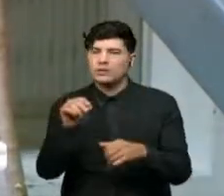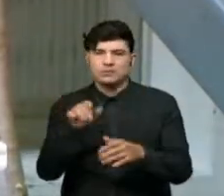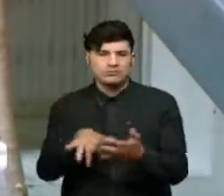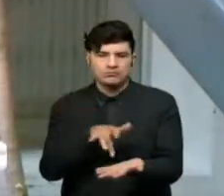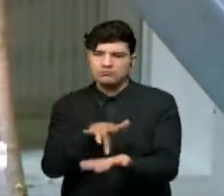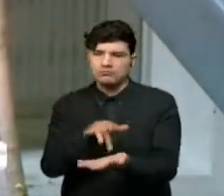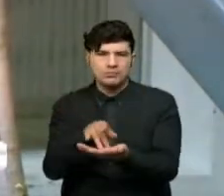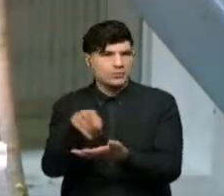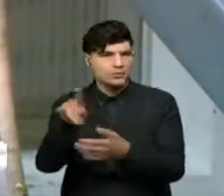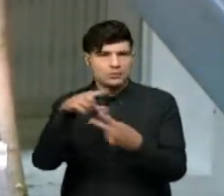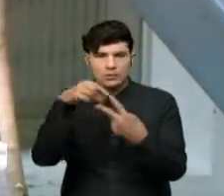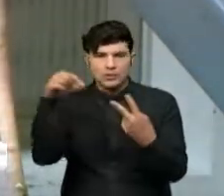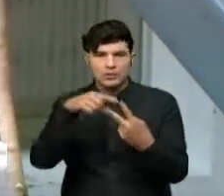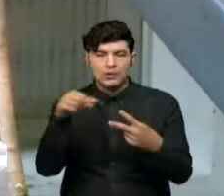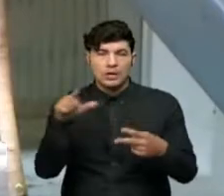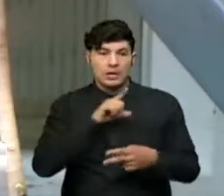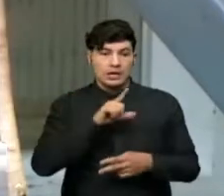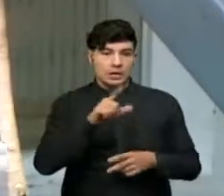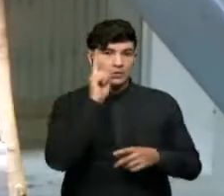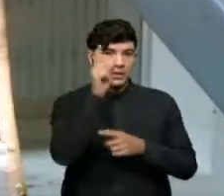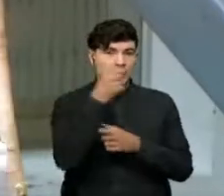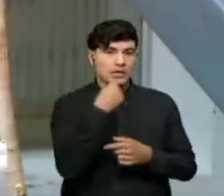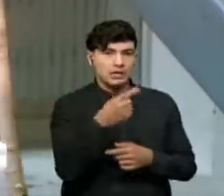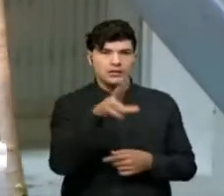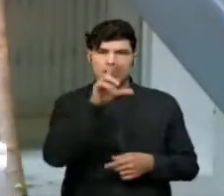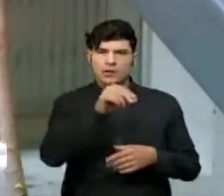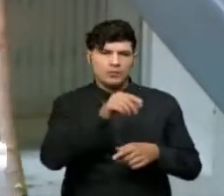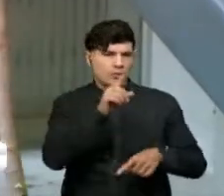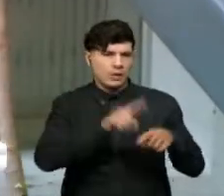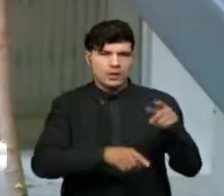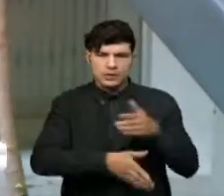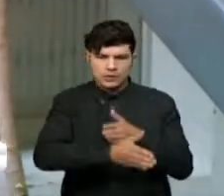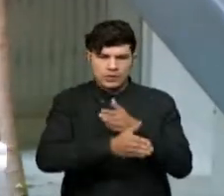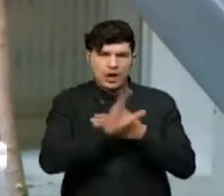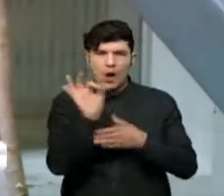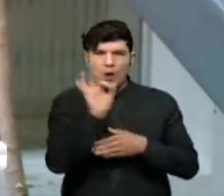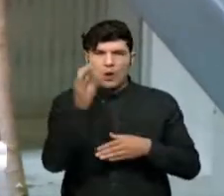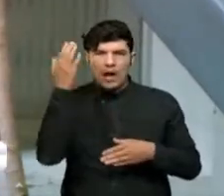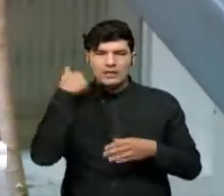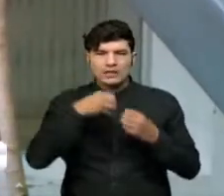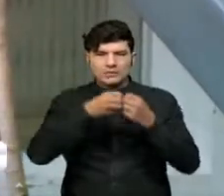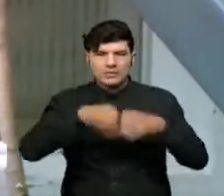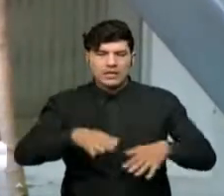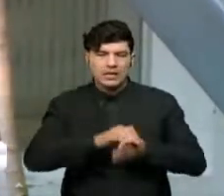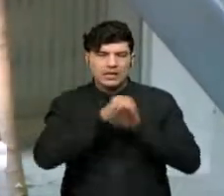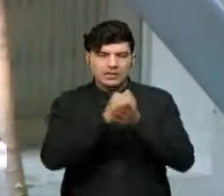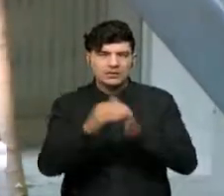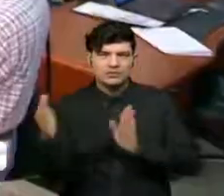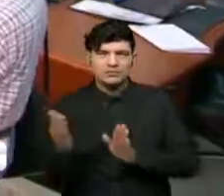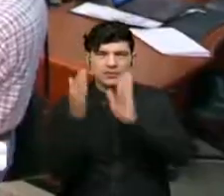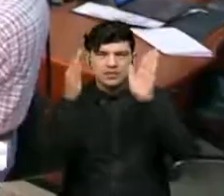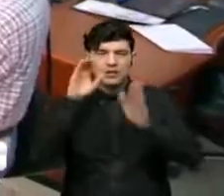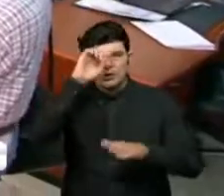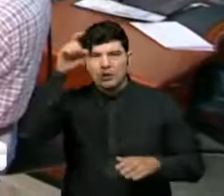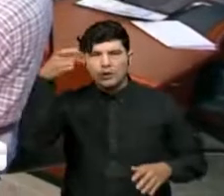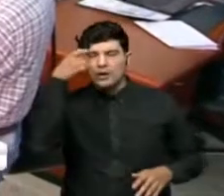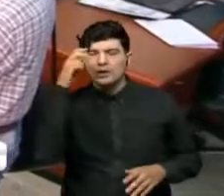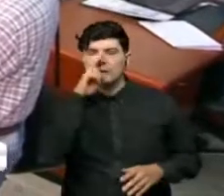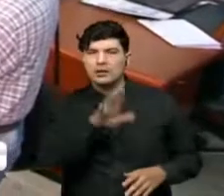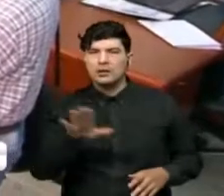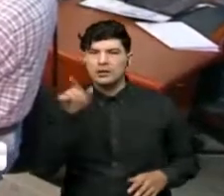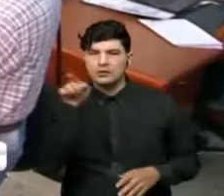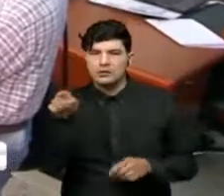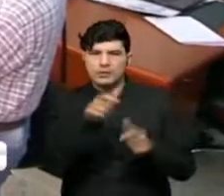pues lo que dicen los líderes políticos es que no podrán no se perderá esa gestión que ellos hacían ante el gobierno nacional los lideres